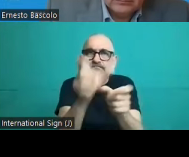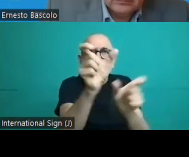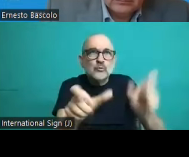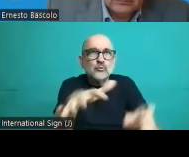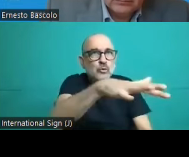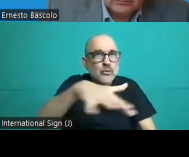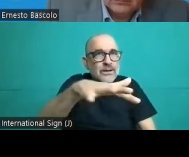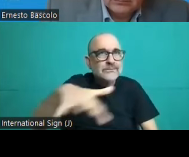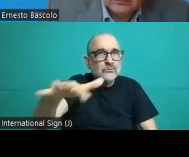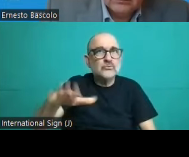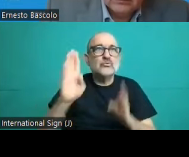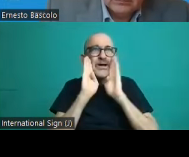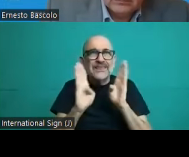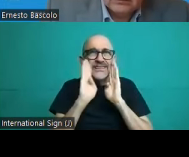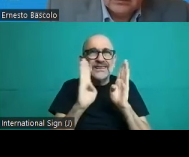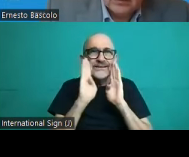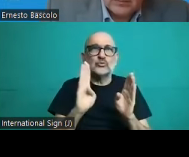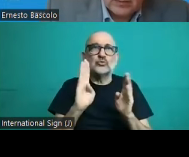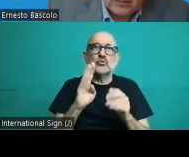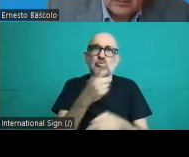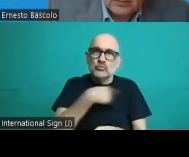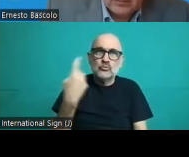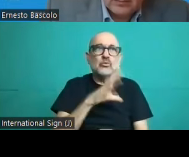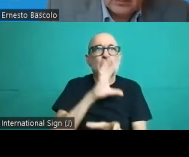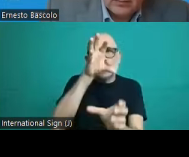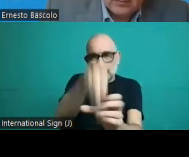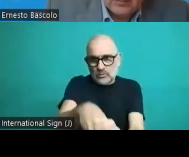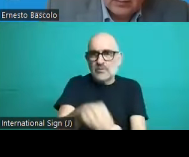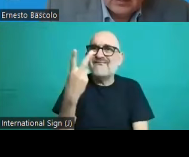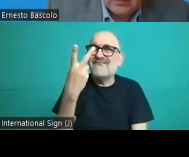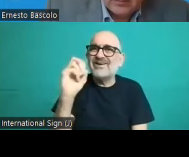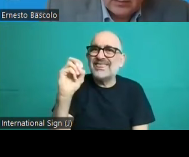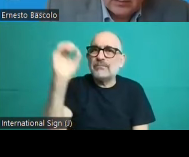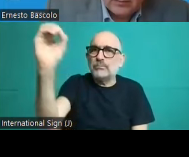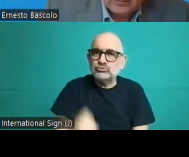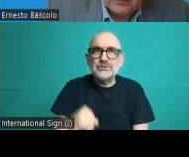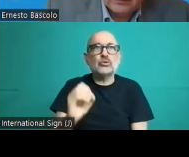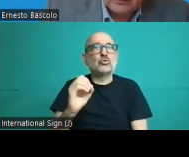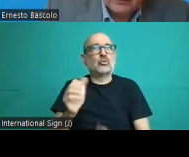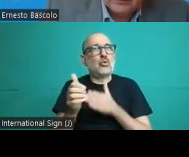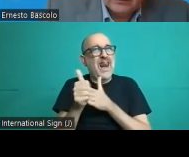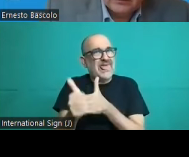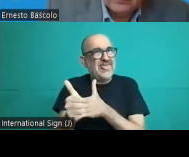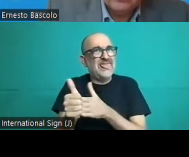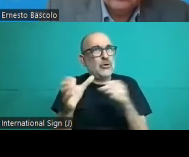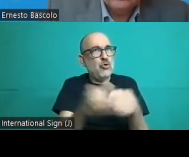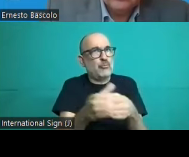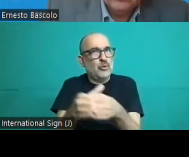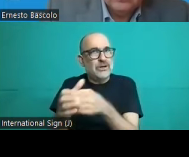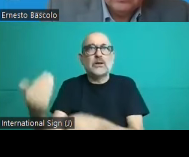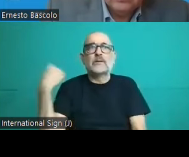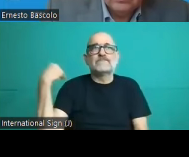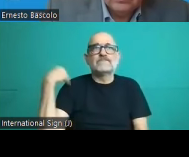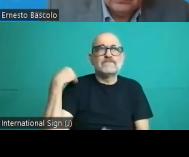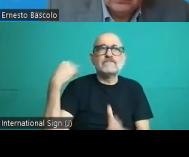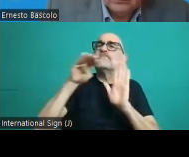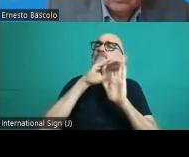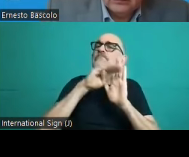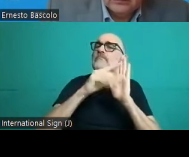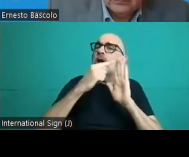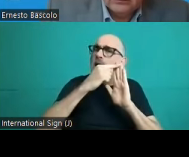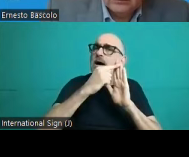que enfrentan día a día en la atención. No solamente es un procedimiento como Delphi modificados con esta inclusión, pero